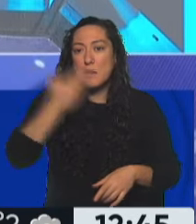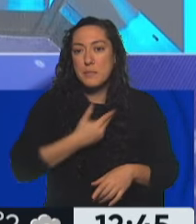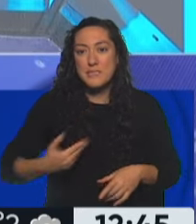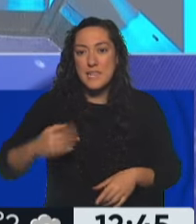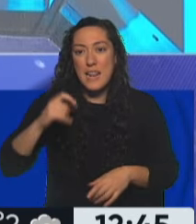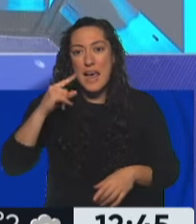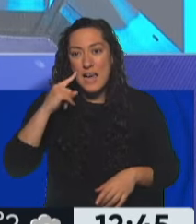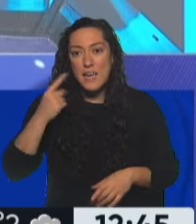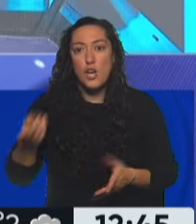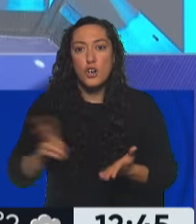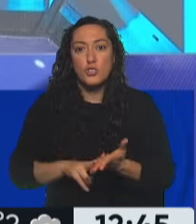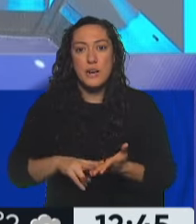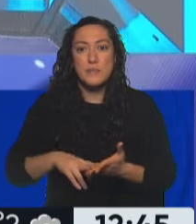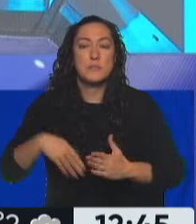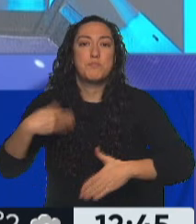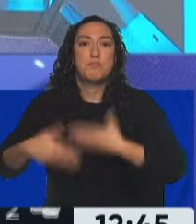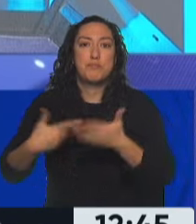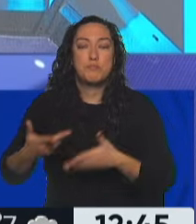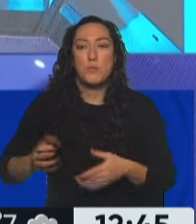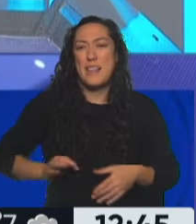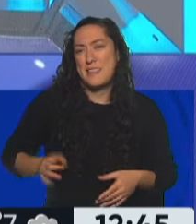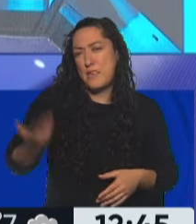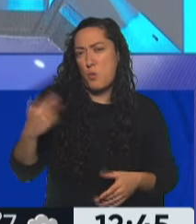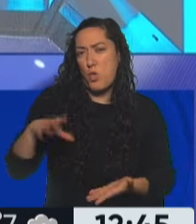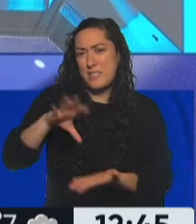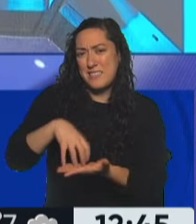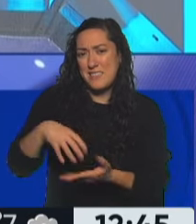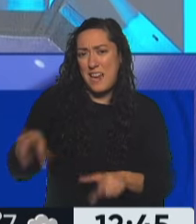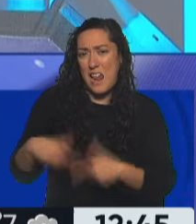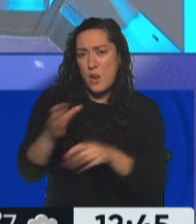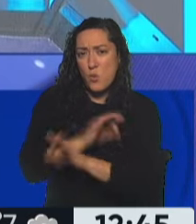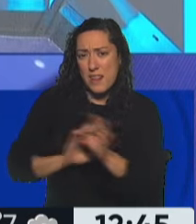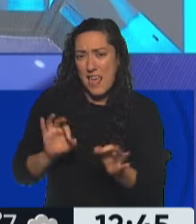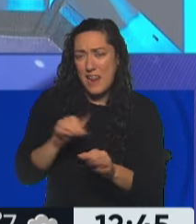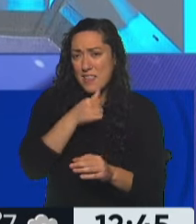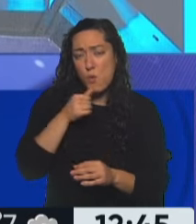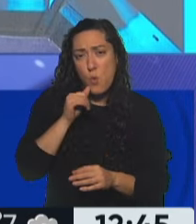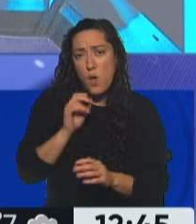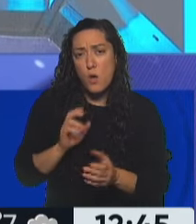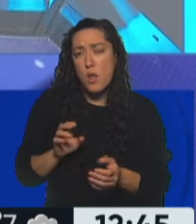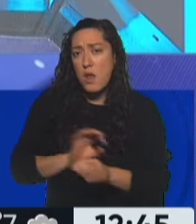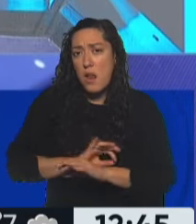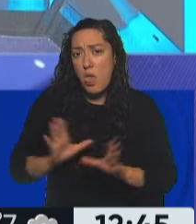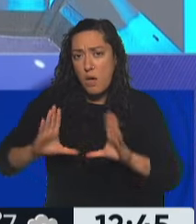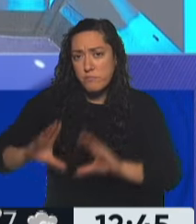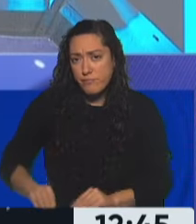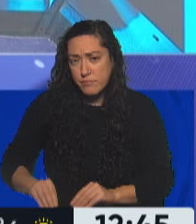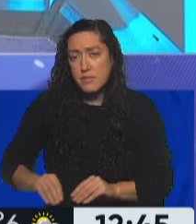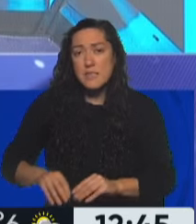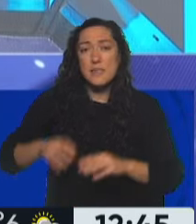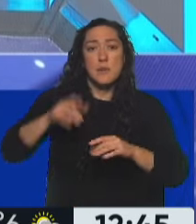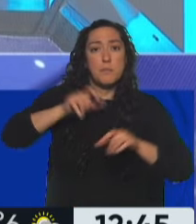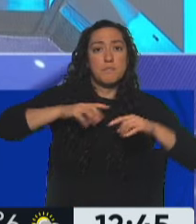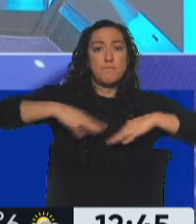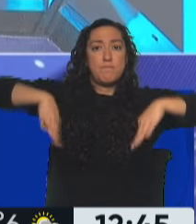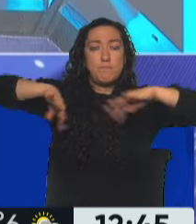que quería poner nuevamente en marcha una vieja central nuclear que estaba en desuso en Taiwán y por referéndum se votó en contra. Es decir, ahí